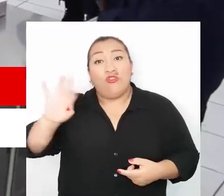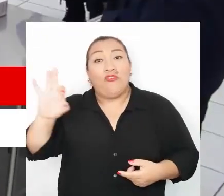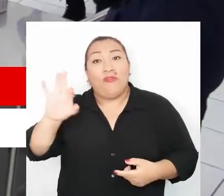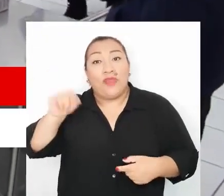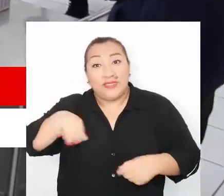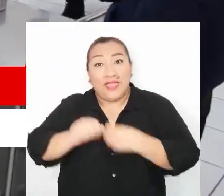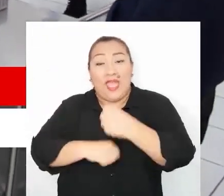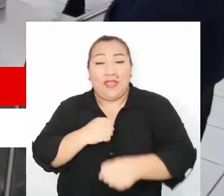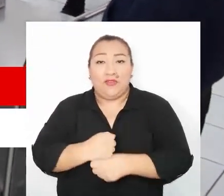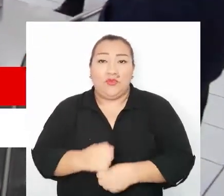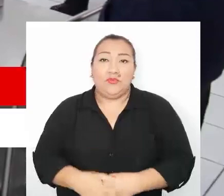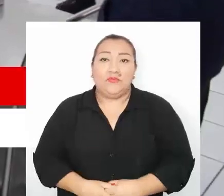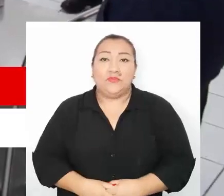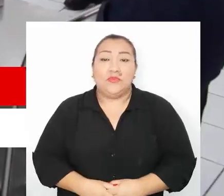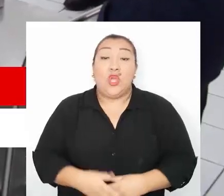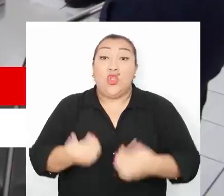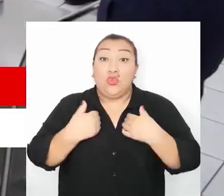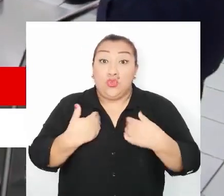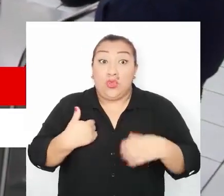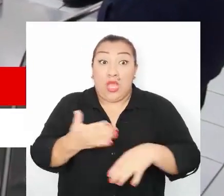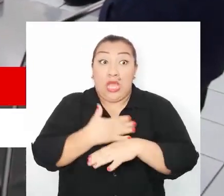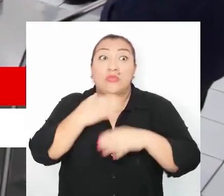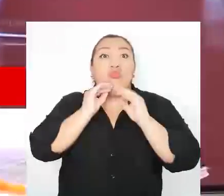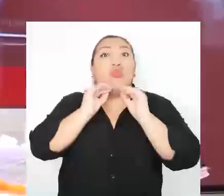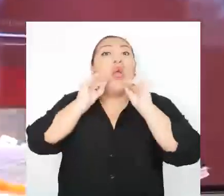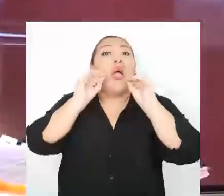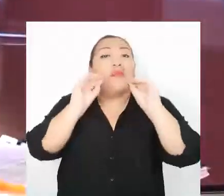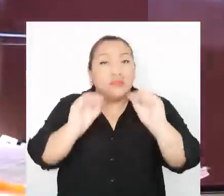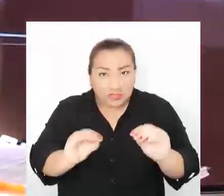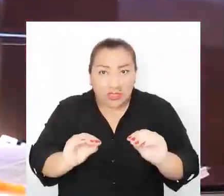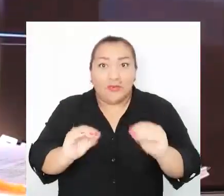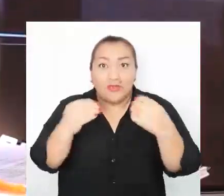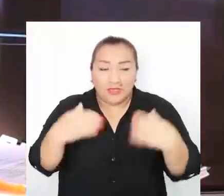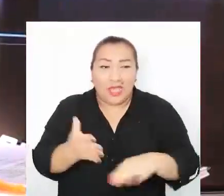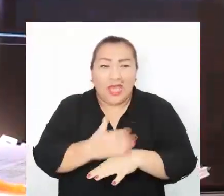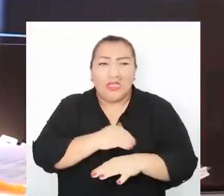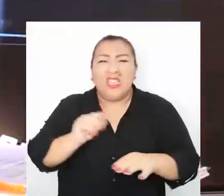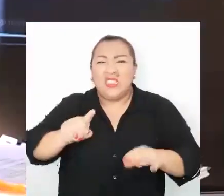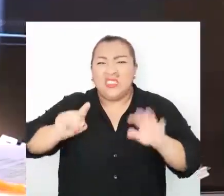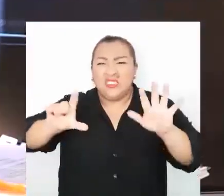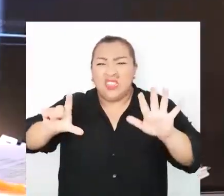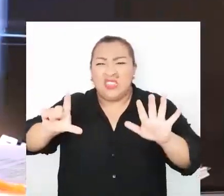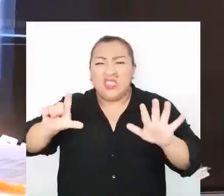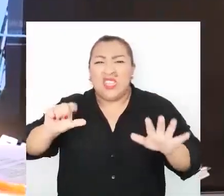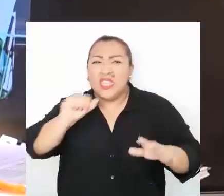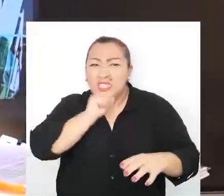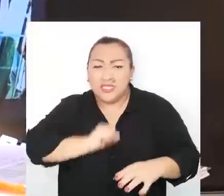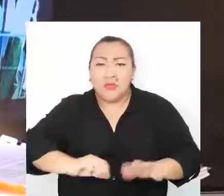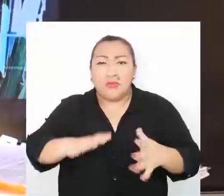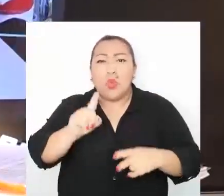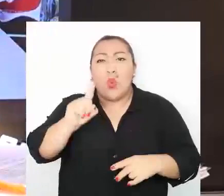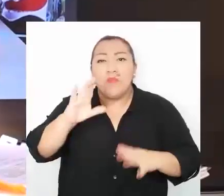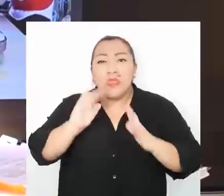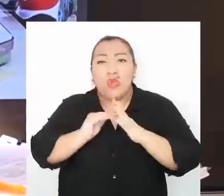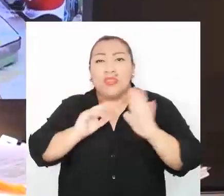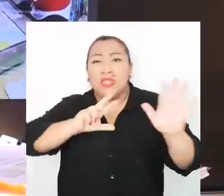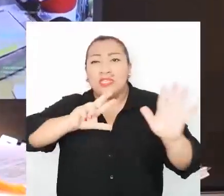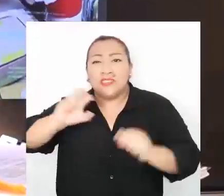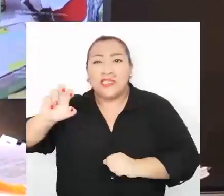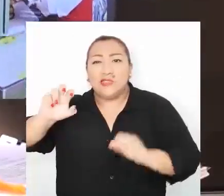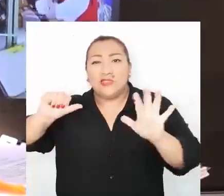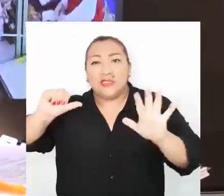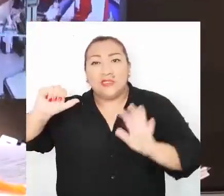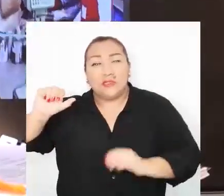presente año. Nosotros hicimos la alerta correspondiente hacia el 17 de diciembre respecto de 1.366.000